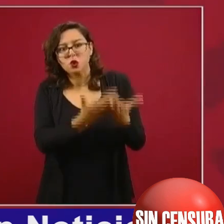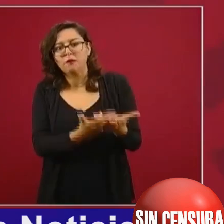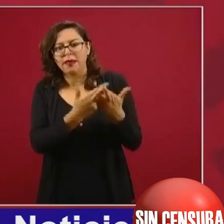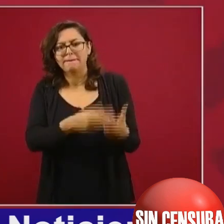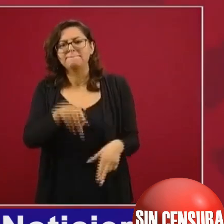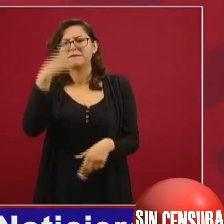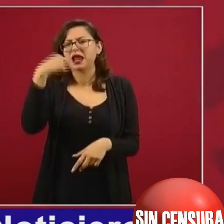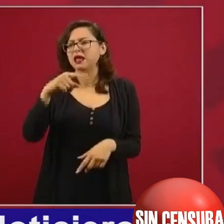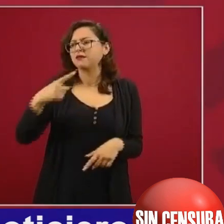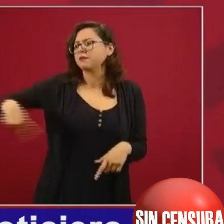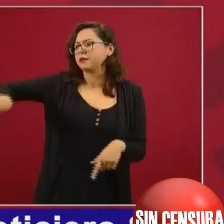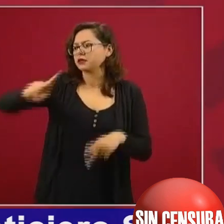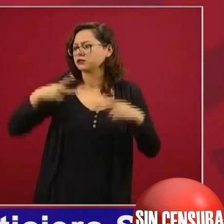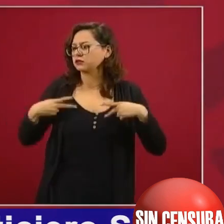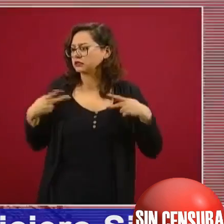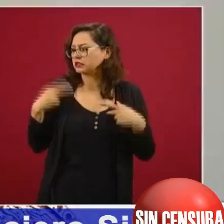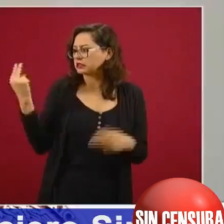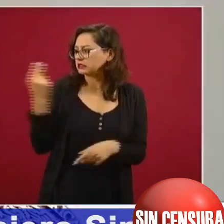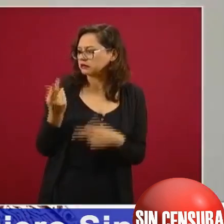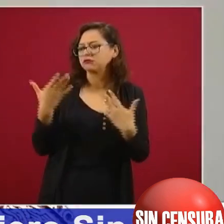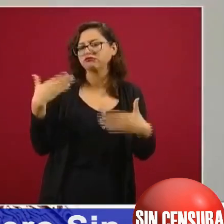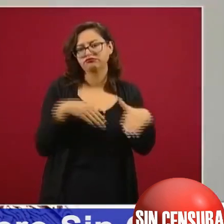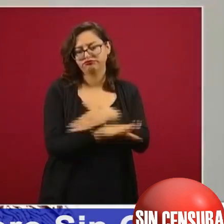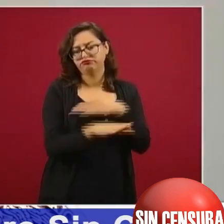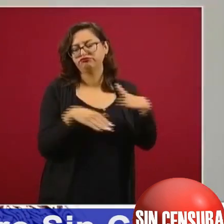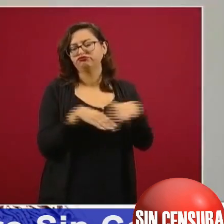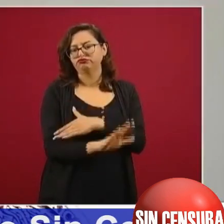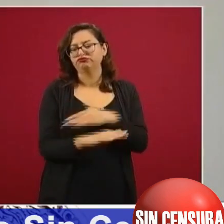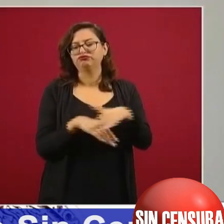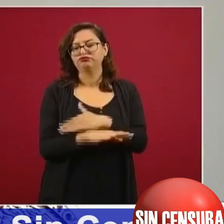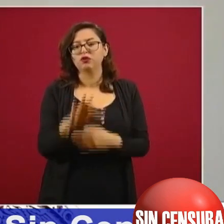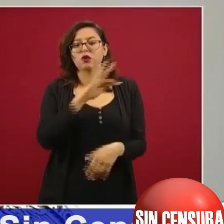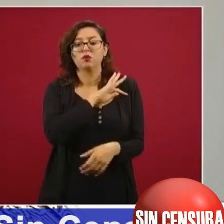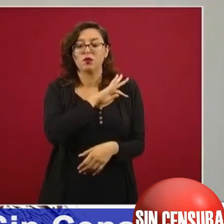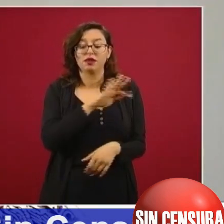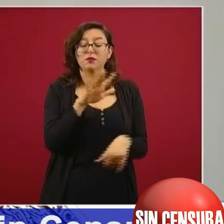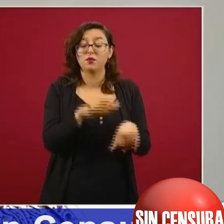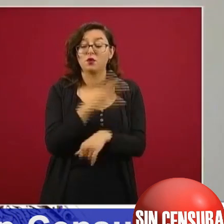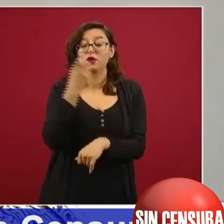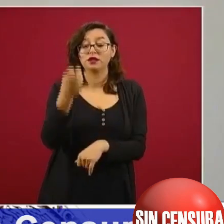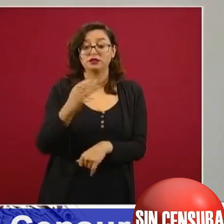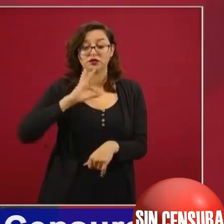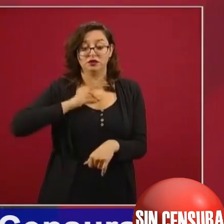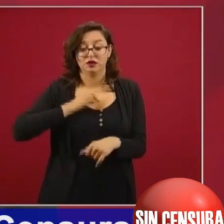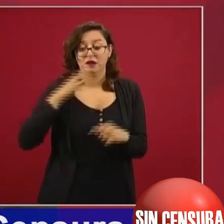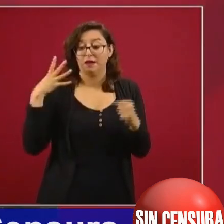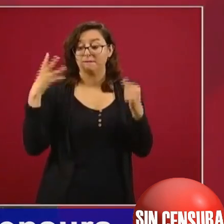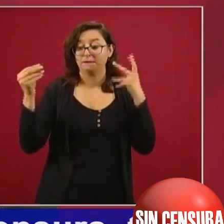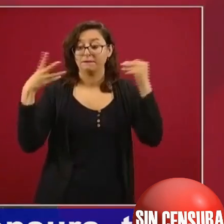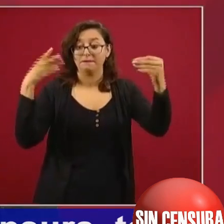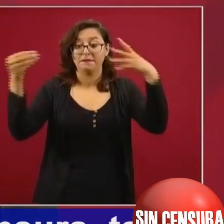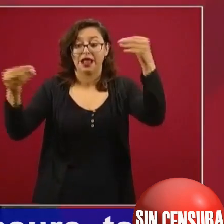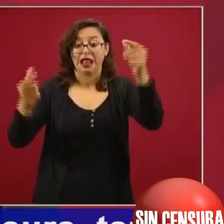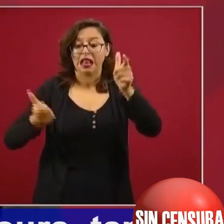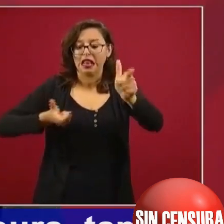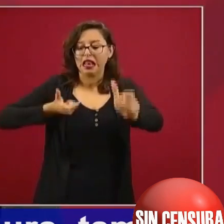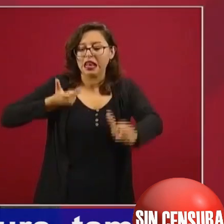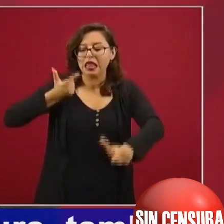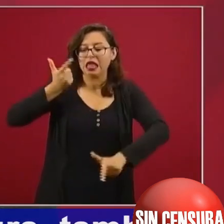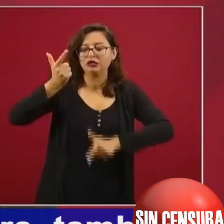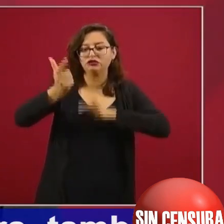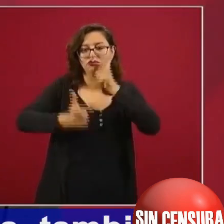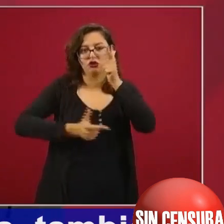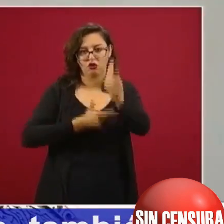exista necesidad. Reducir la velocidad de transmisión, famoso aplanamiento de la curva, es